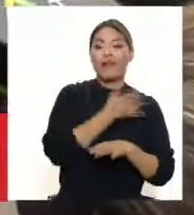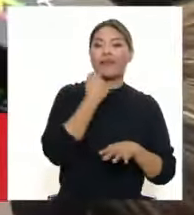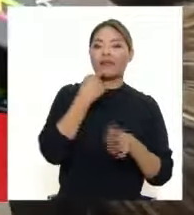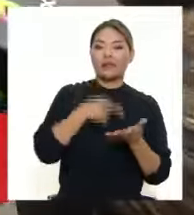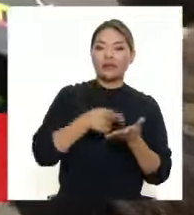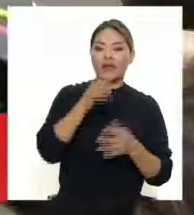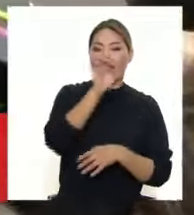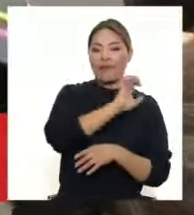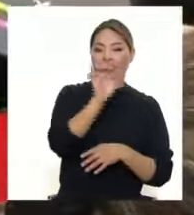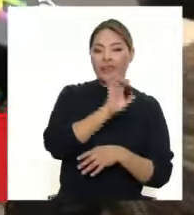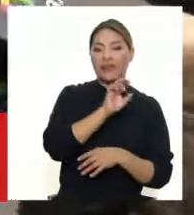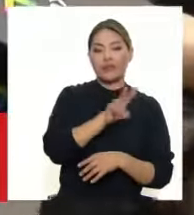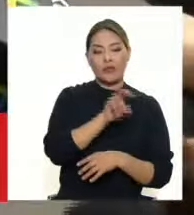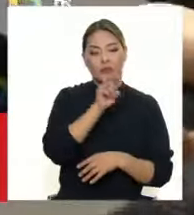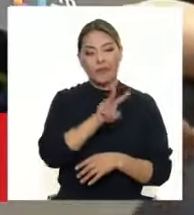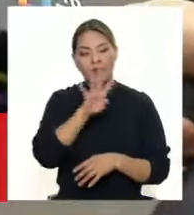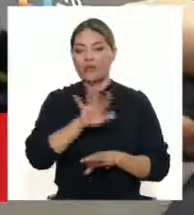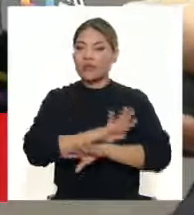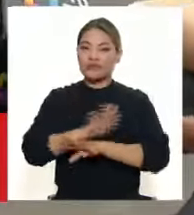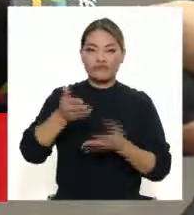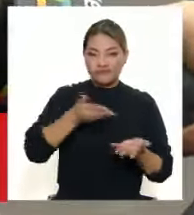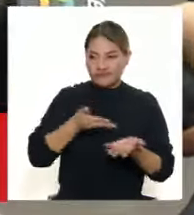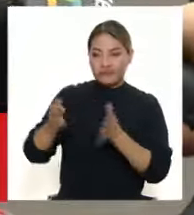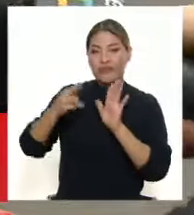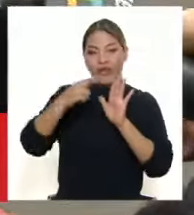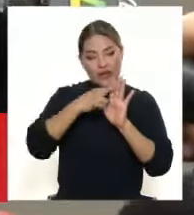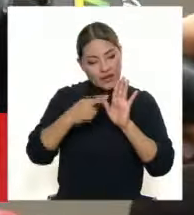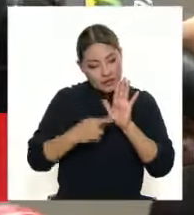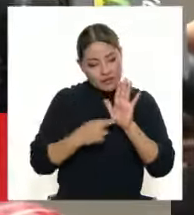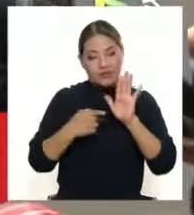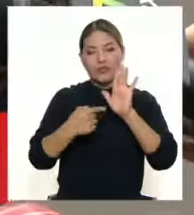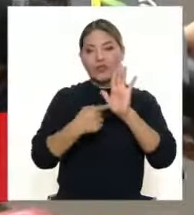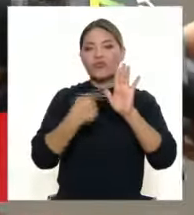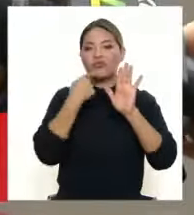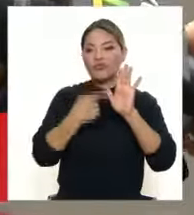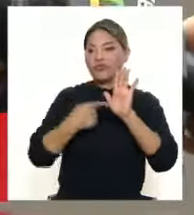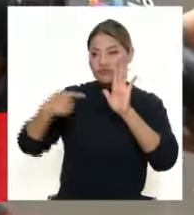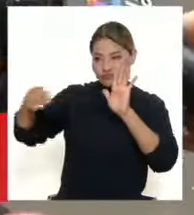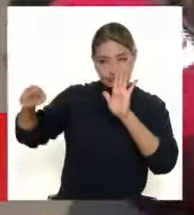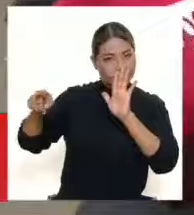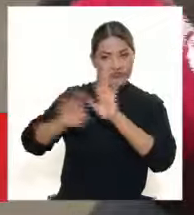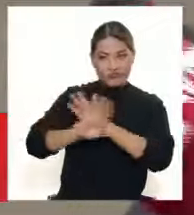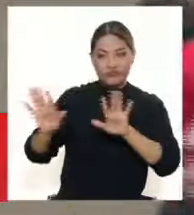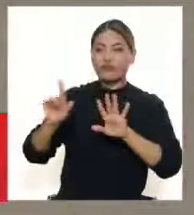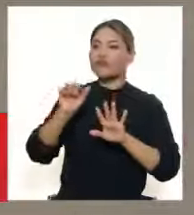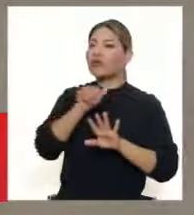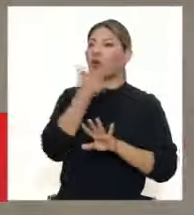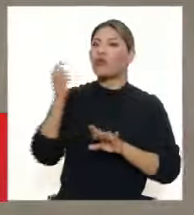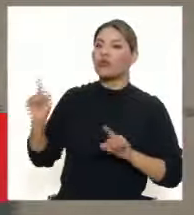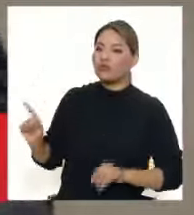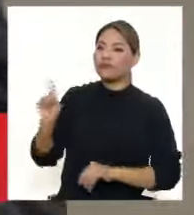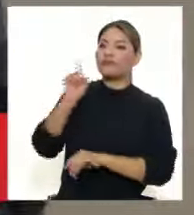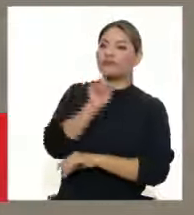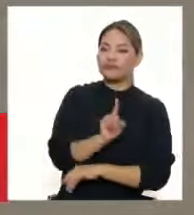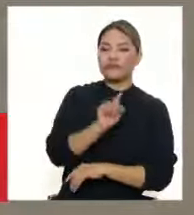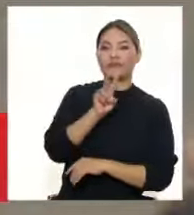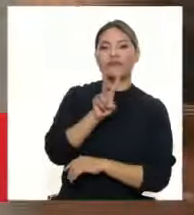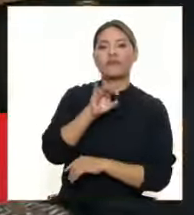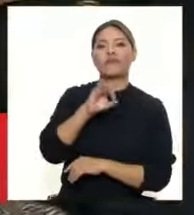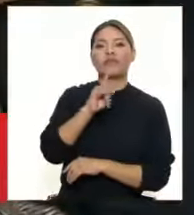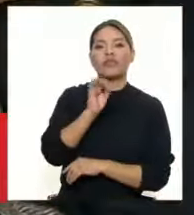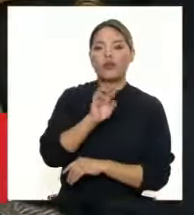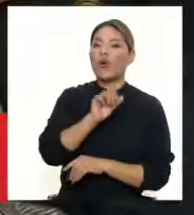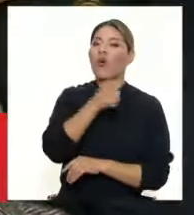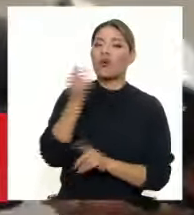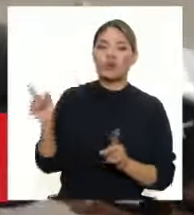retiro en enero del 2024 mediante resolución suprema y fue reemplazado en el cargo por el general Víctor